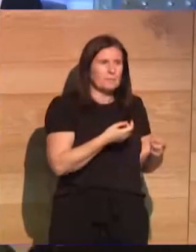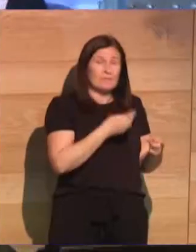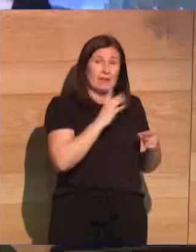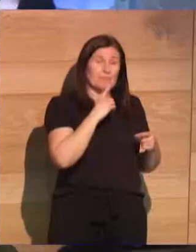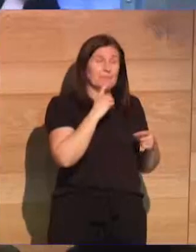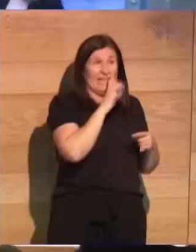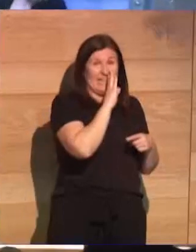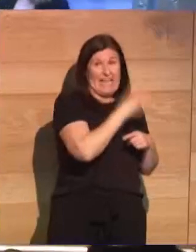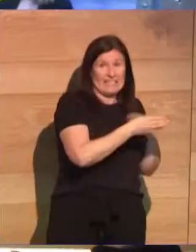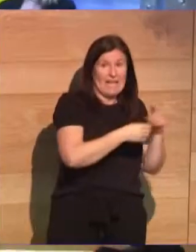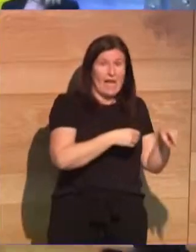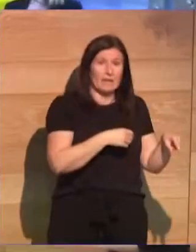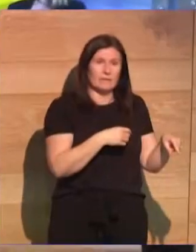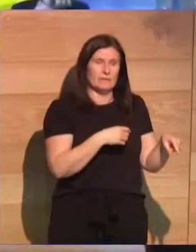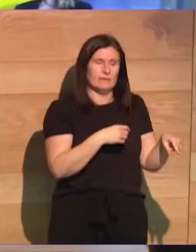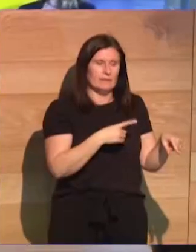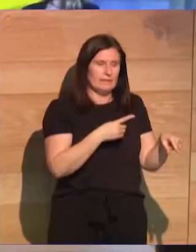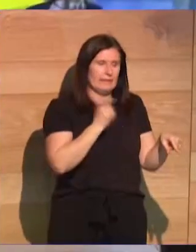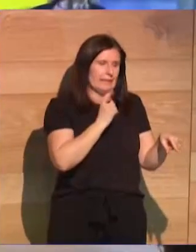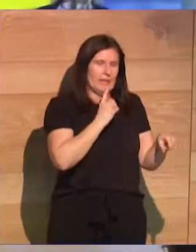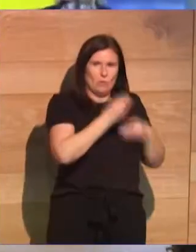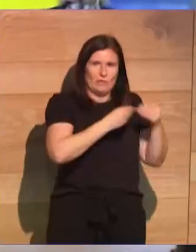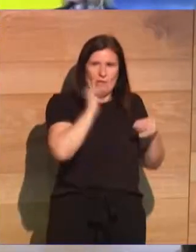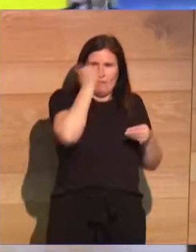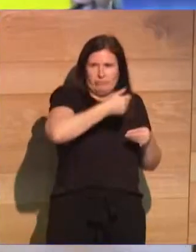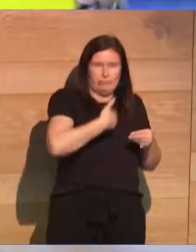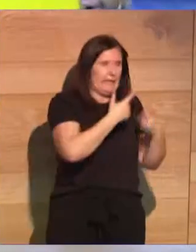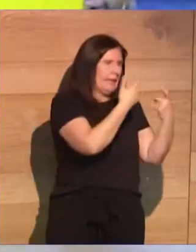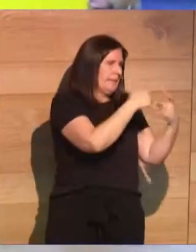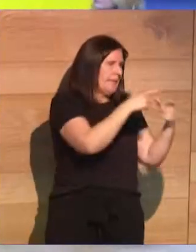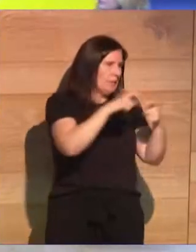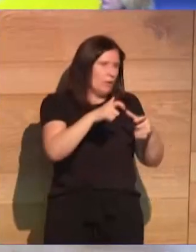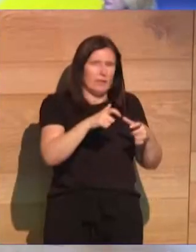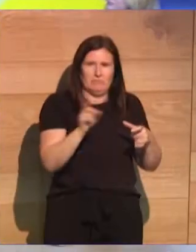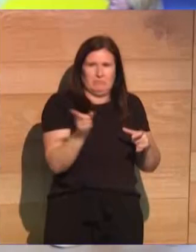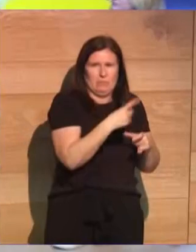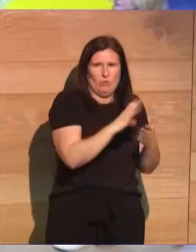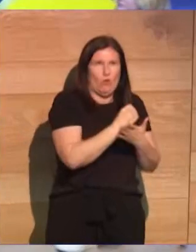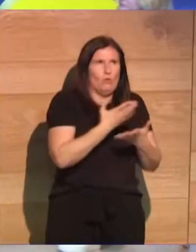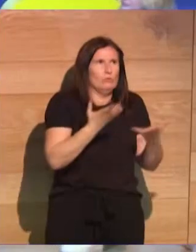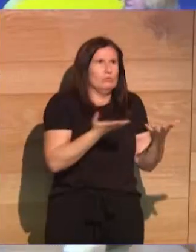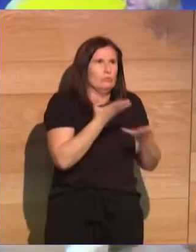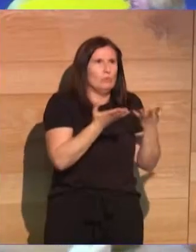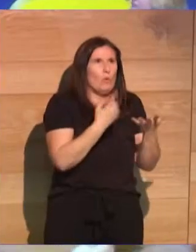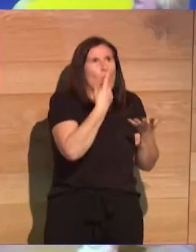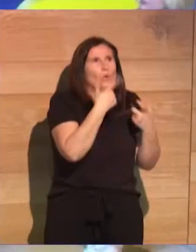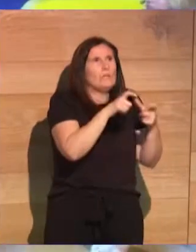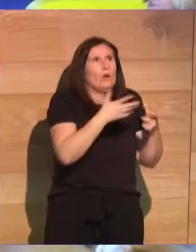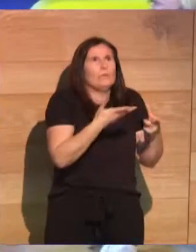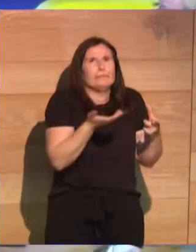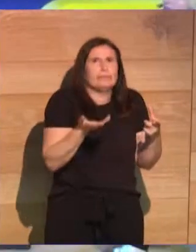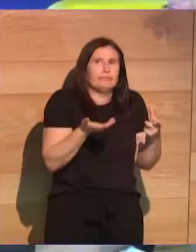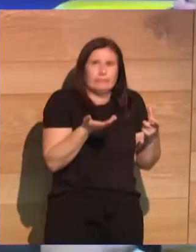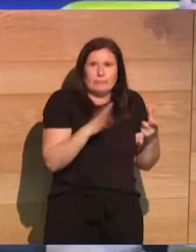decir que se lleva utilizando en muchos sectores, en todos prácticamente, es que es muy difícil decir uno que no lo esté